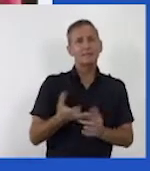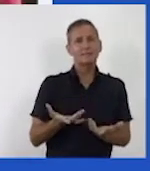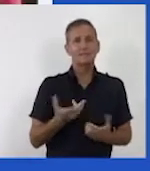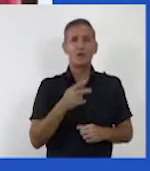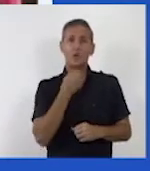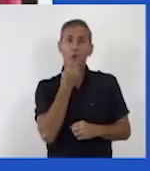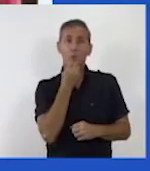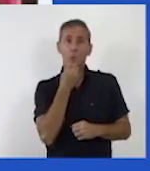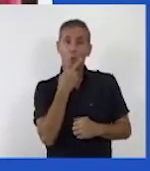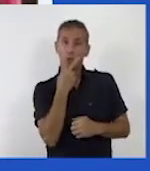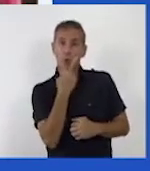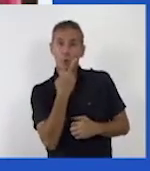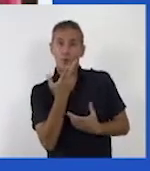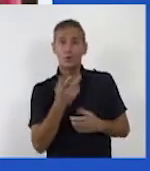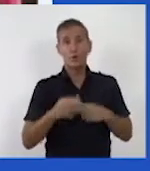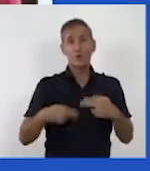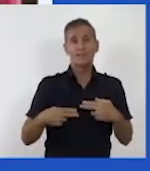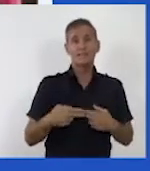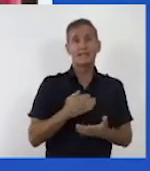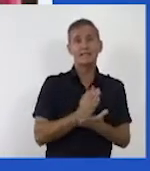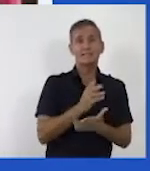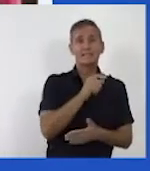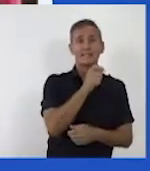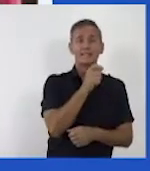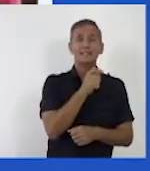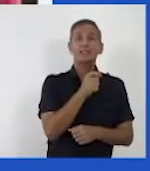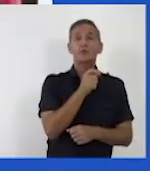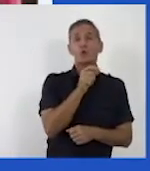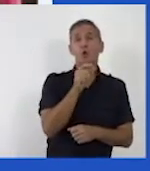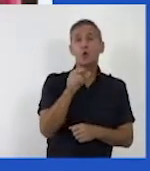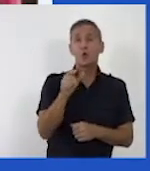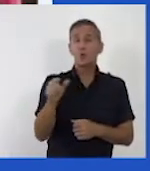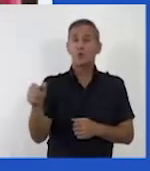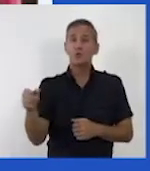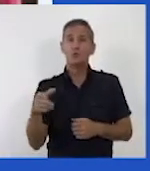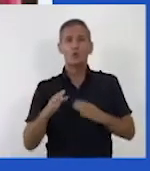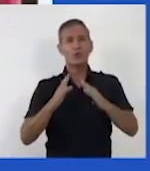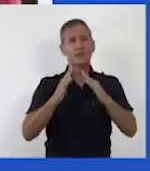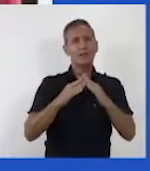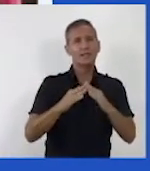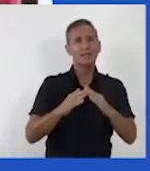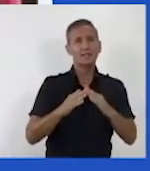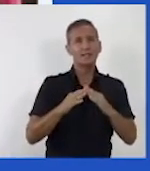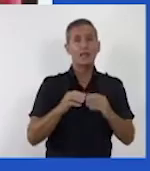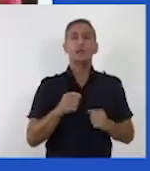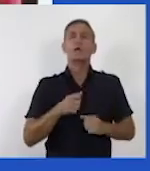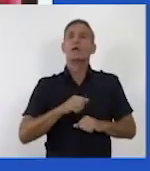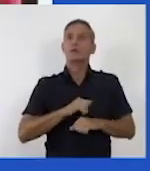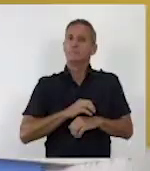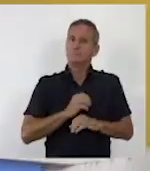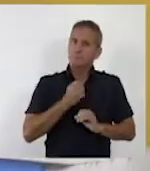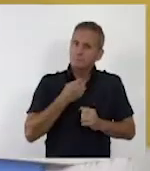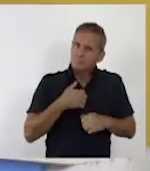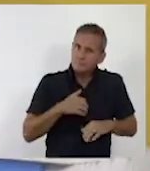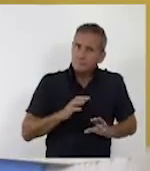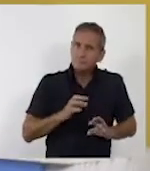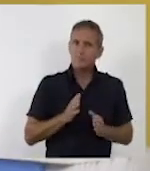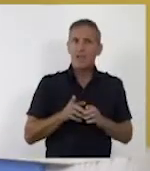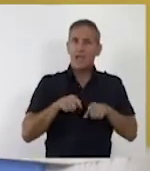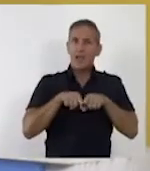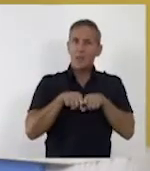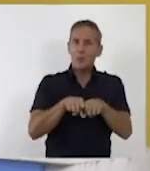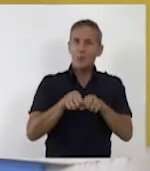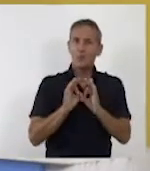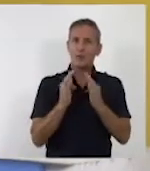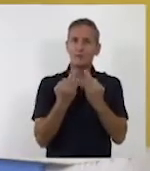pudieron ustedes ver lo que están haciendo los escolares en sus hogares por supuesto sin salir de las casas acompañados de